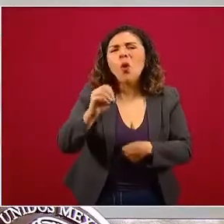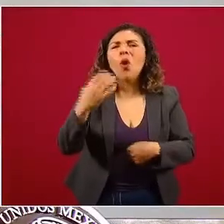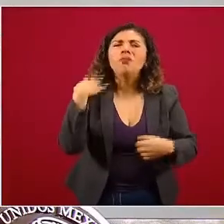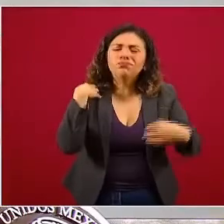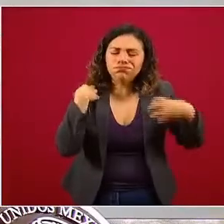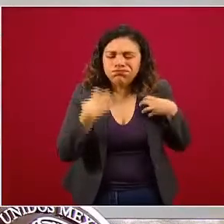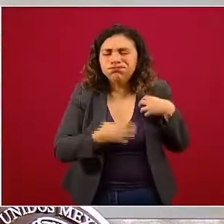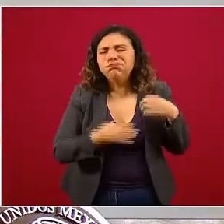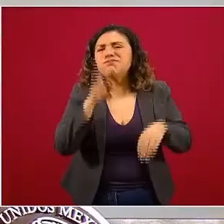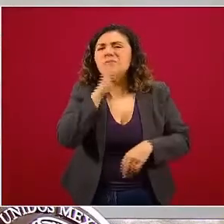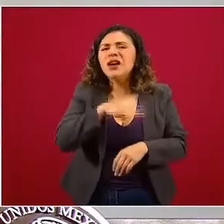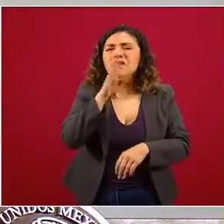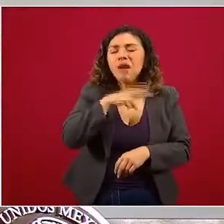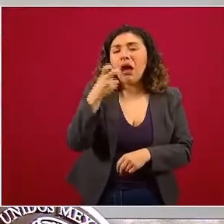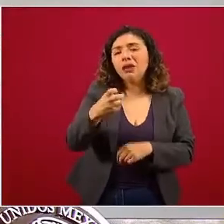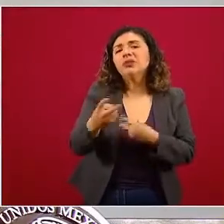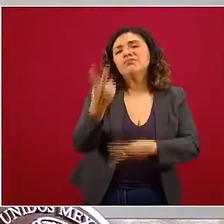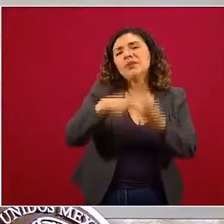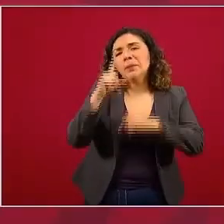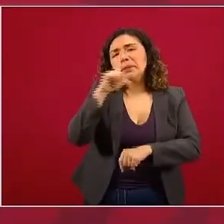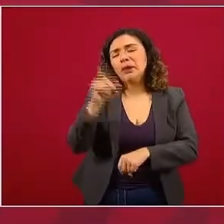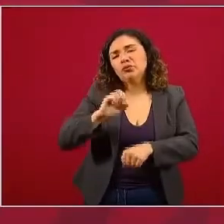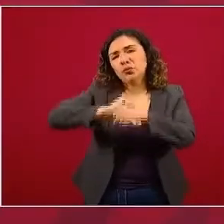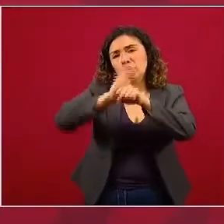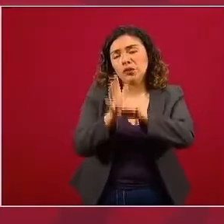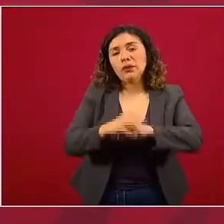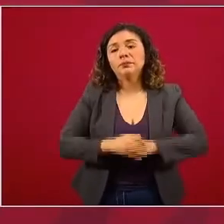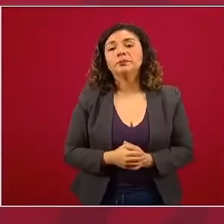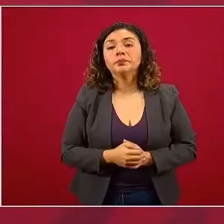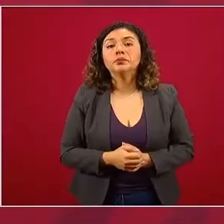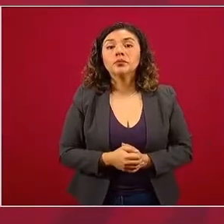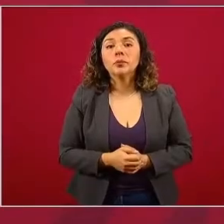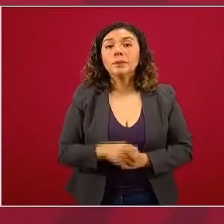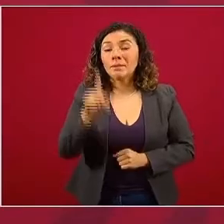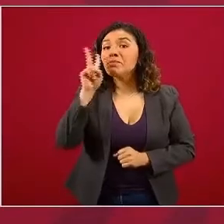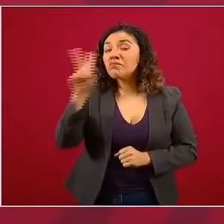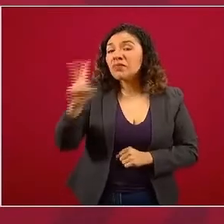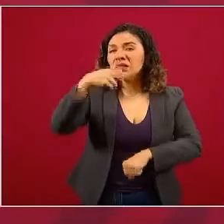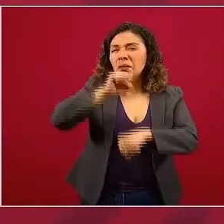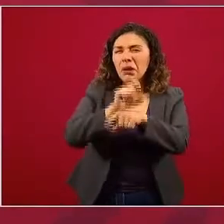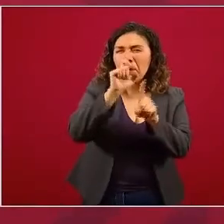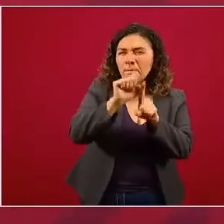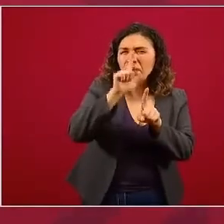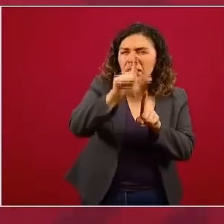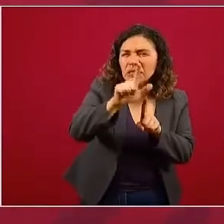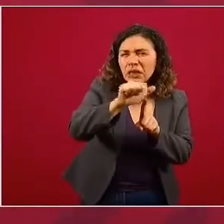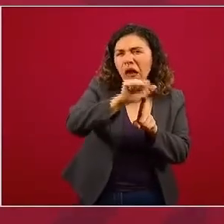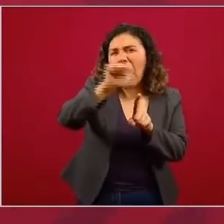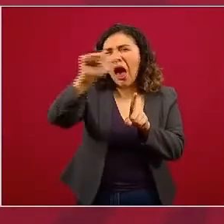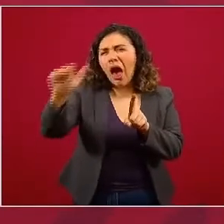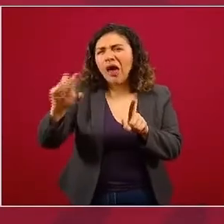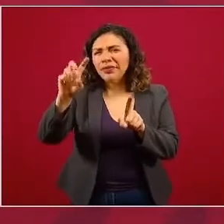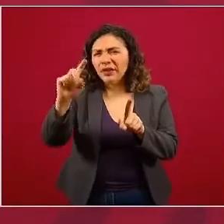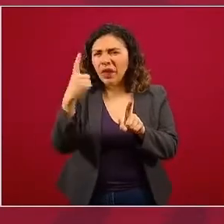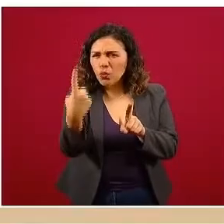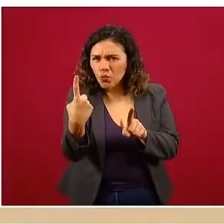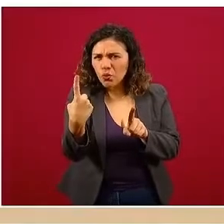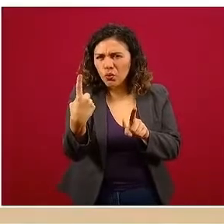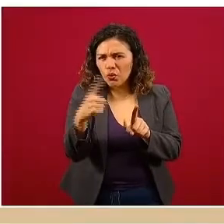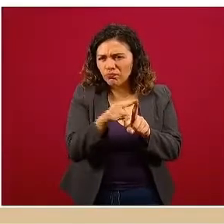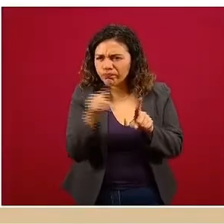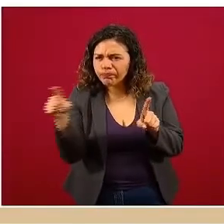daños orgánicos que causa COVID-19. Vean ustedes, entre la semana 27 y hasta la